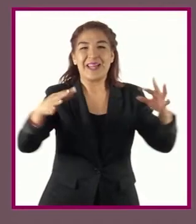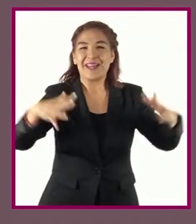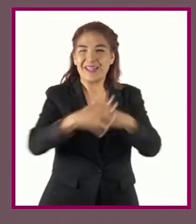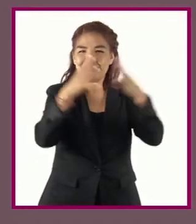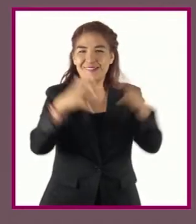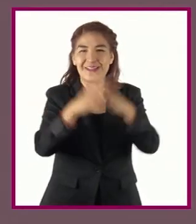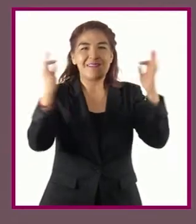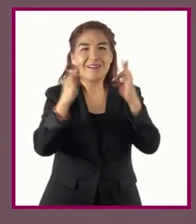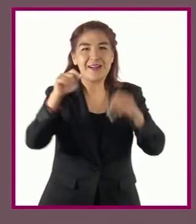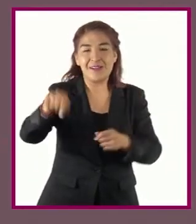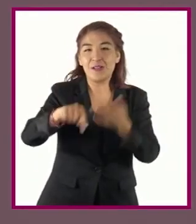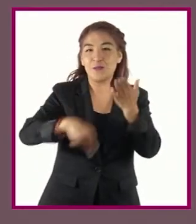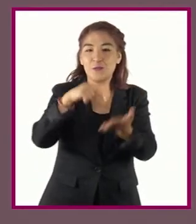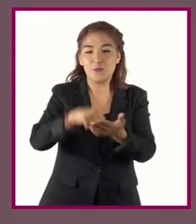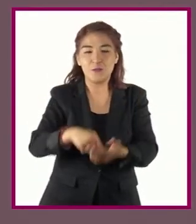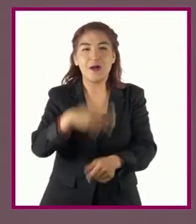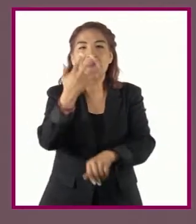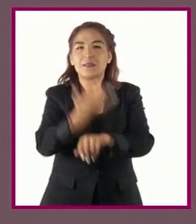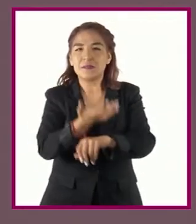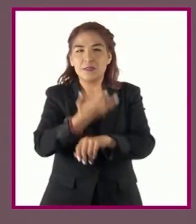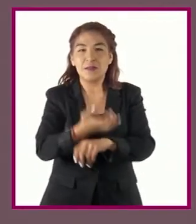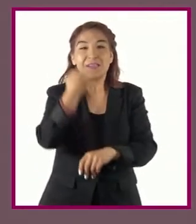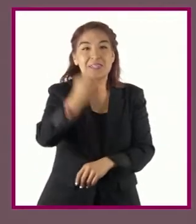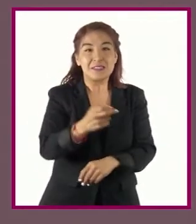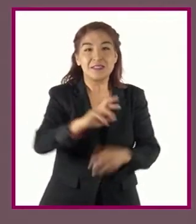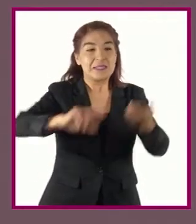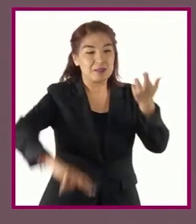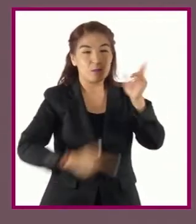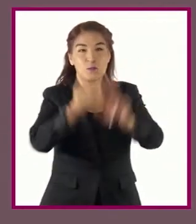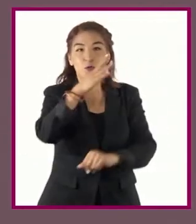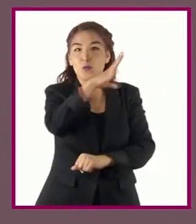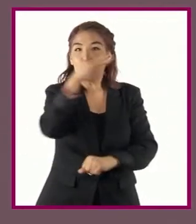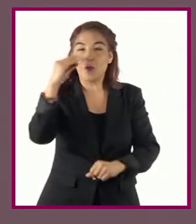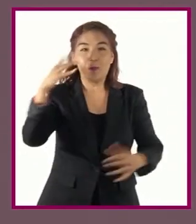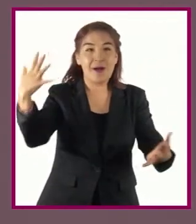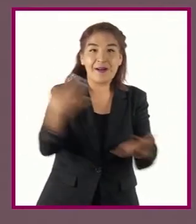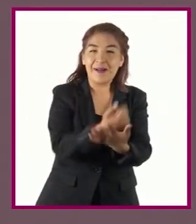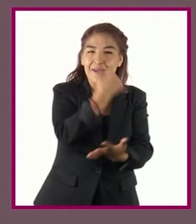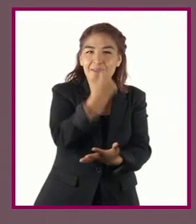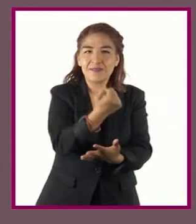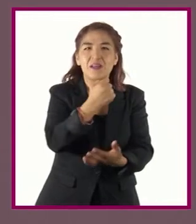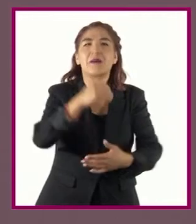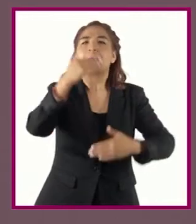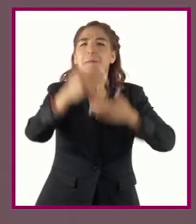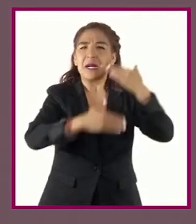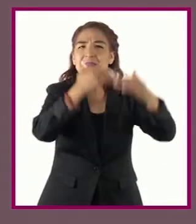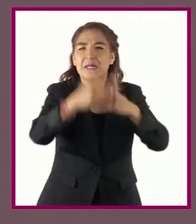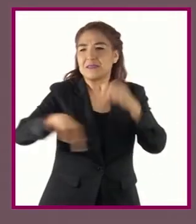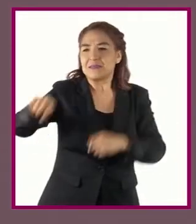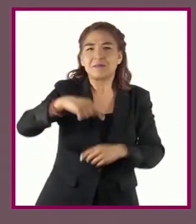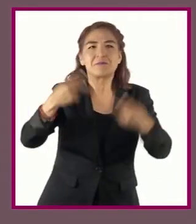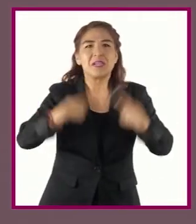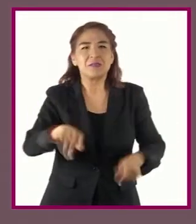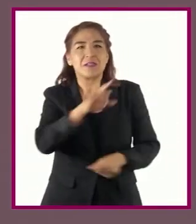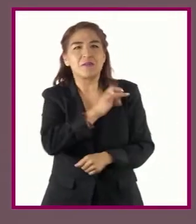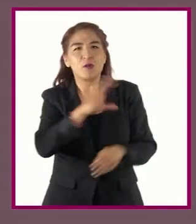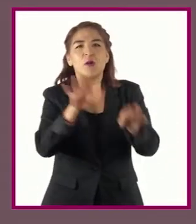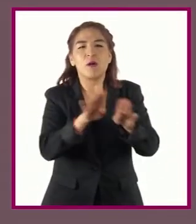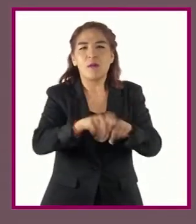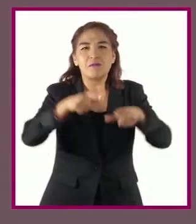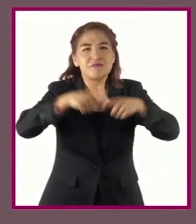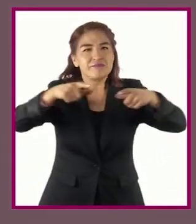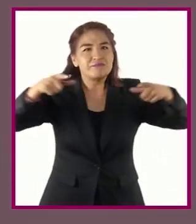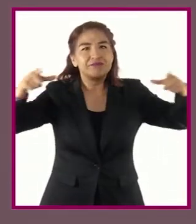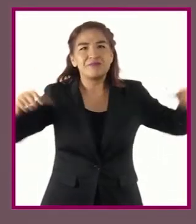Fría en Estados Unidos de América, después del triunfo de la Revolución cubana, se acrecentó el temor de la expansión del comunismo